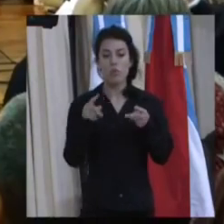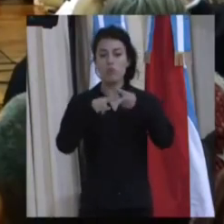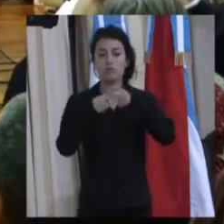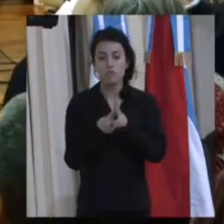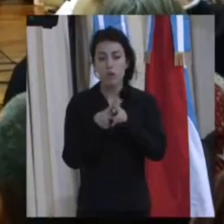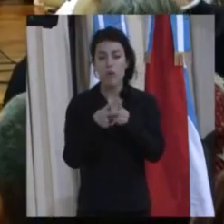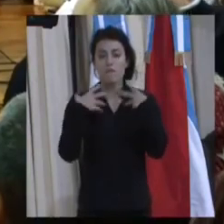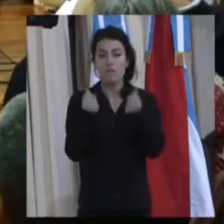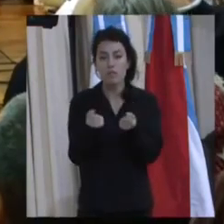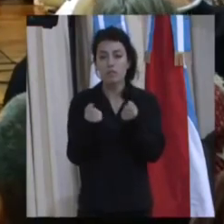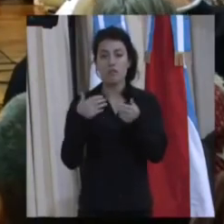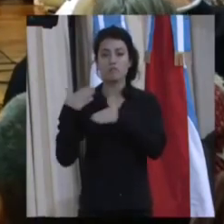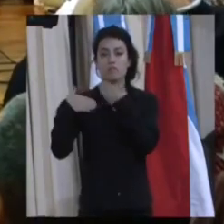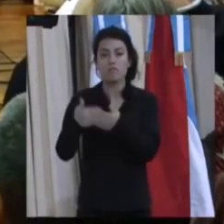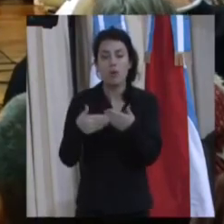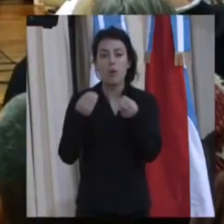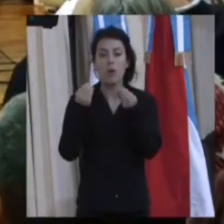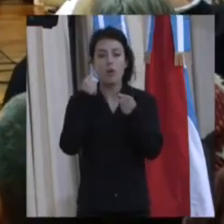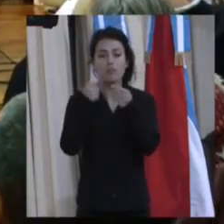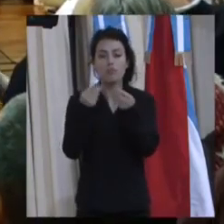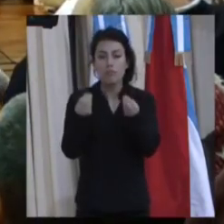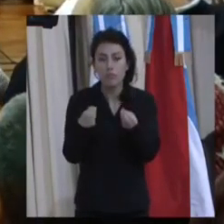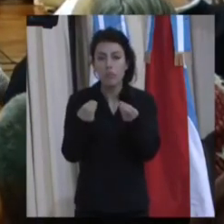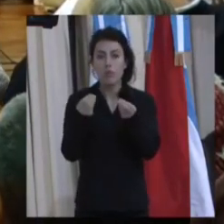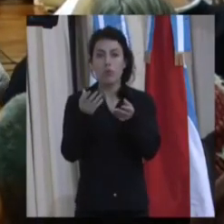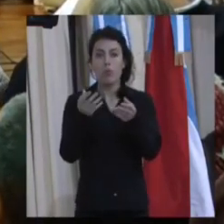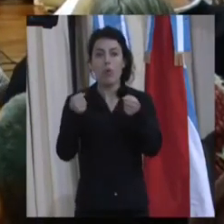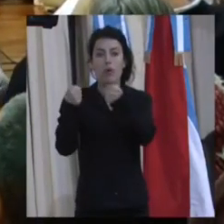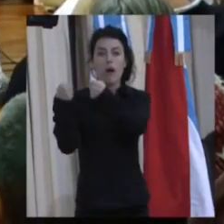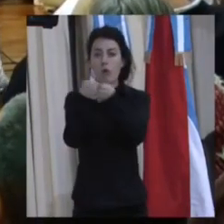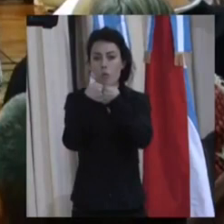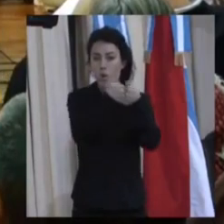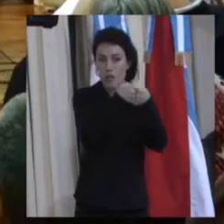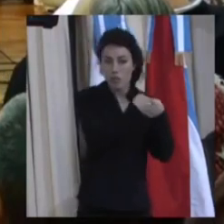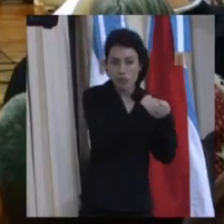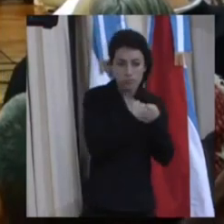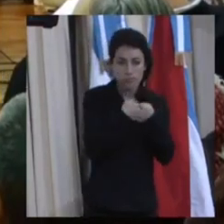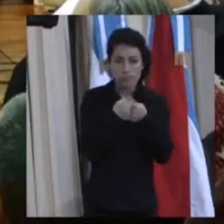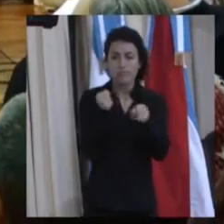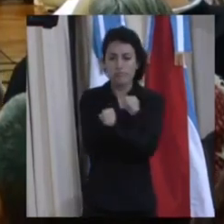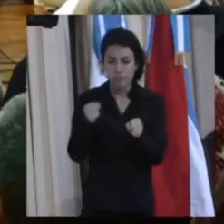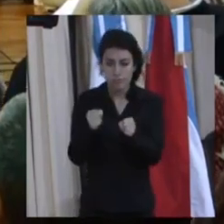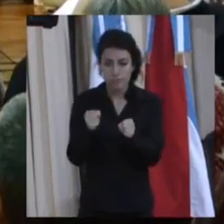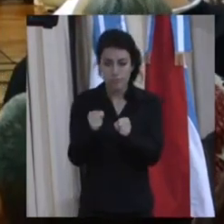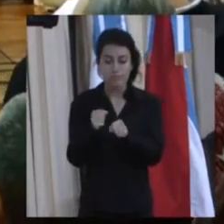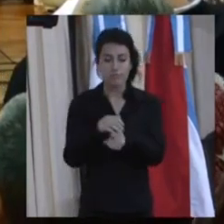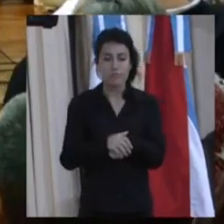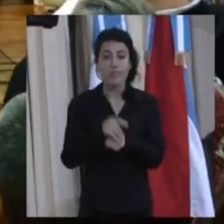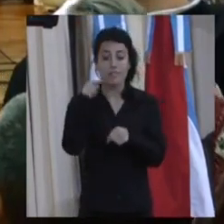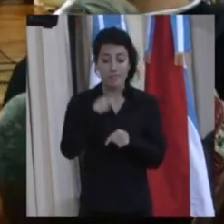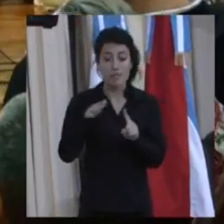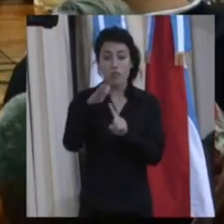progresistas para marcar, digamos, ciertos consensos. Y digamos que en La Habana, en ese